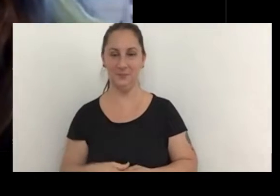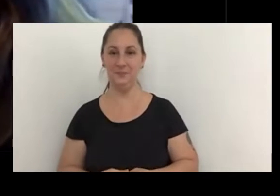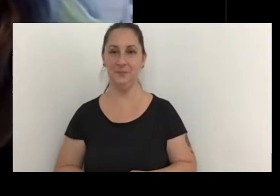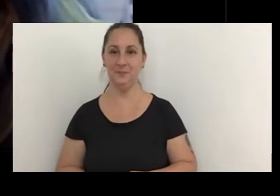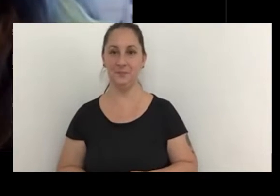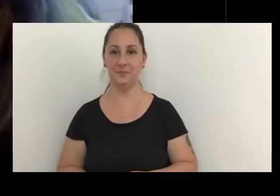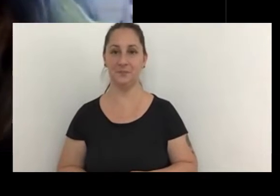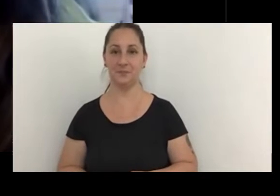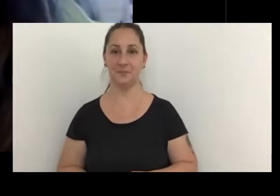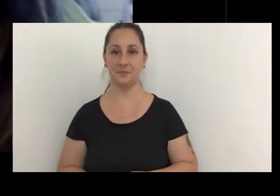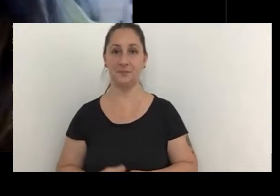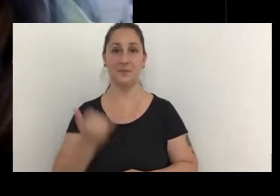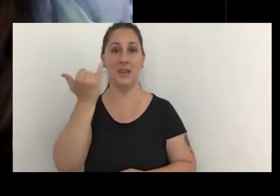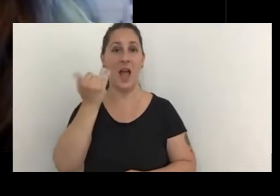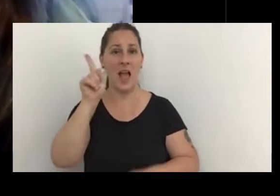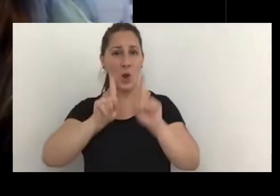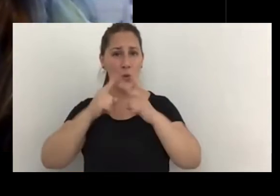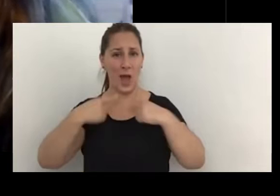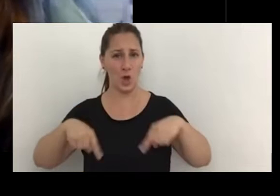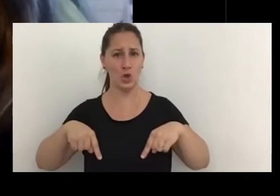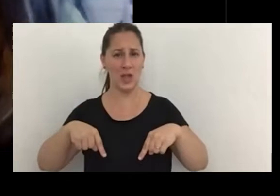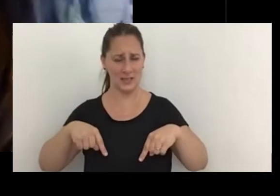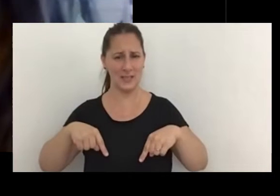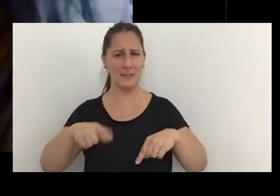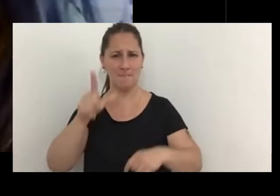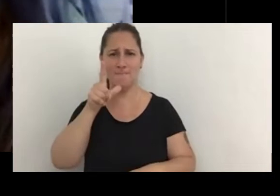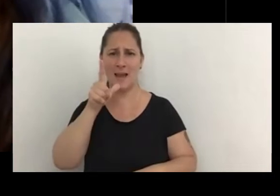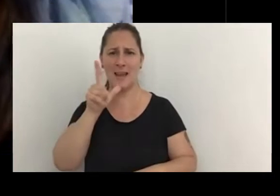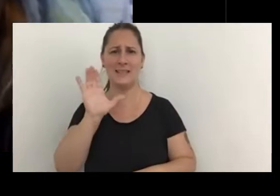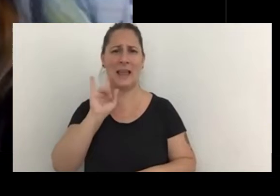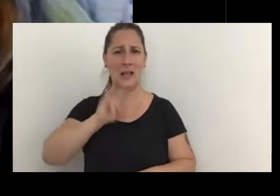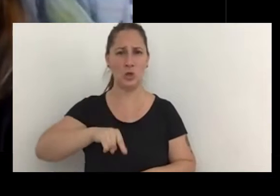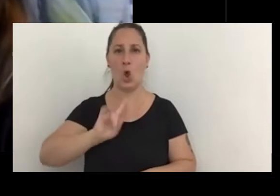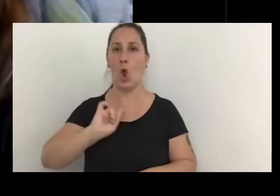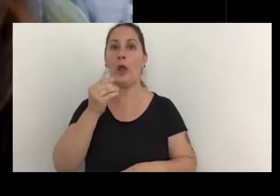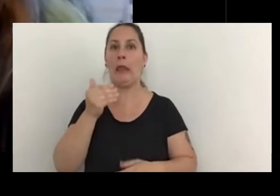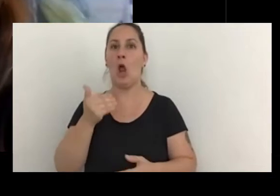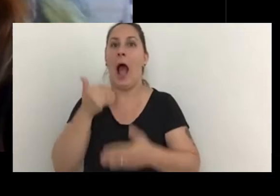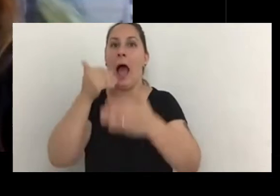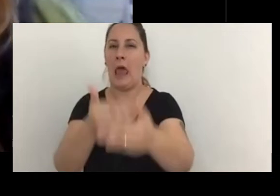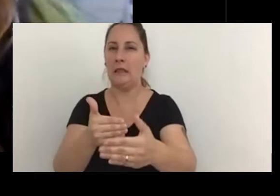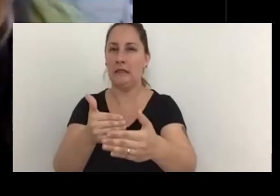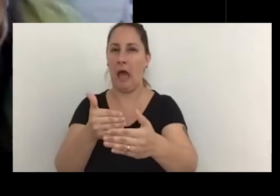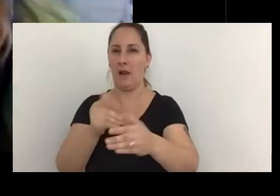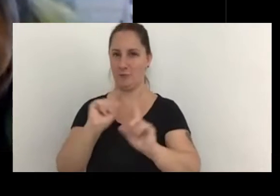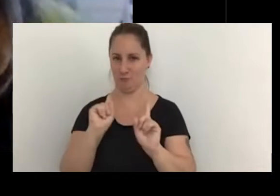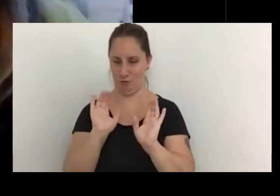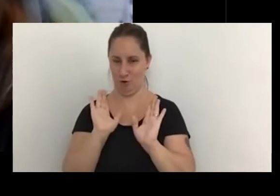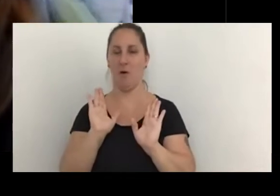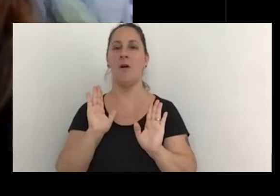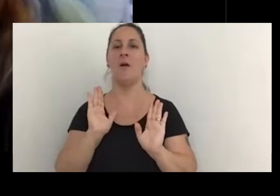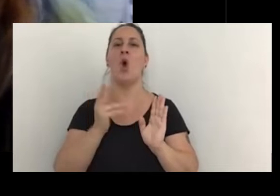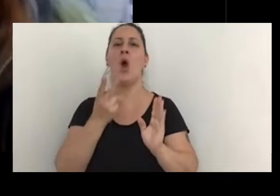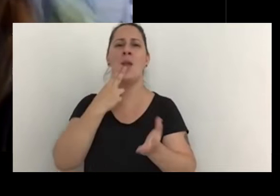Hasta hay algunos que parecen graciosos. No quiero spoilearles mucho la charla que tiene preparada Cristina, pero por ejemplo, no sé, el impuesto al más